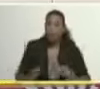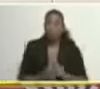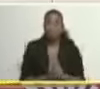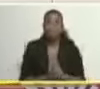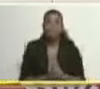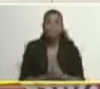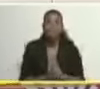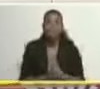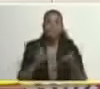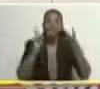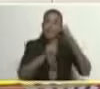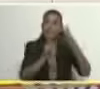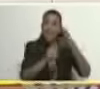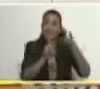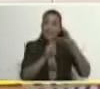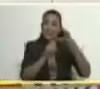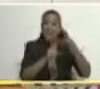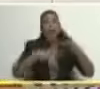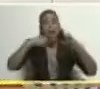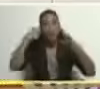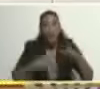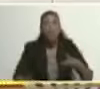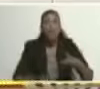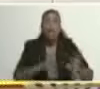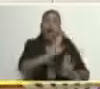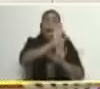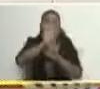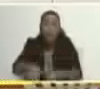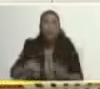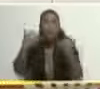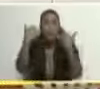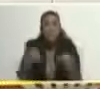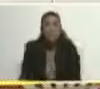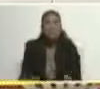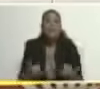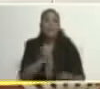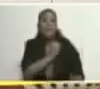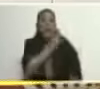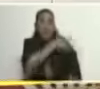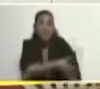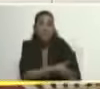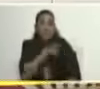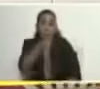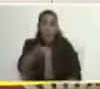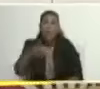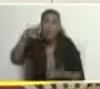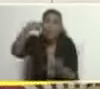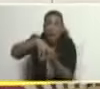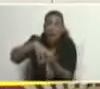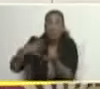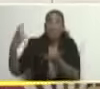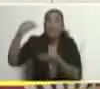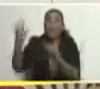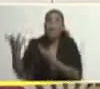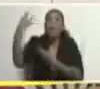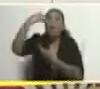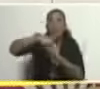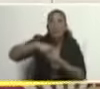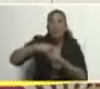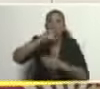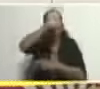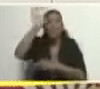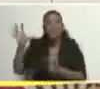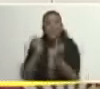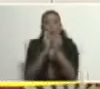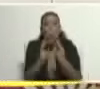humanitario. 3. Reafirmamos nuestro respaldo a la inmediata admisión de Palestina como Estado miembro pleno de las